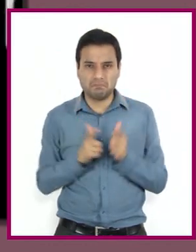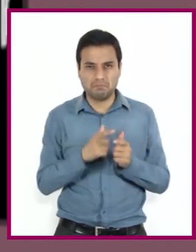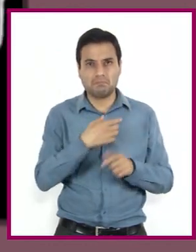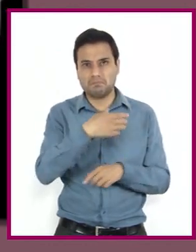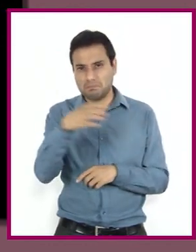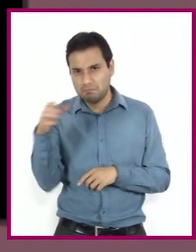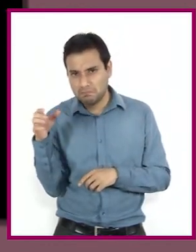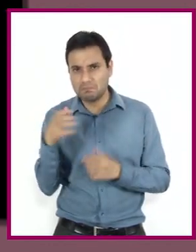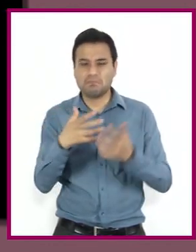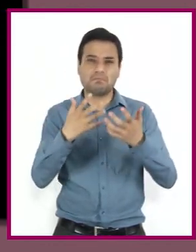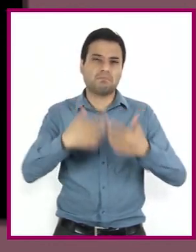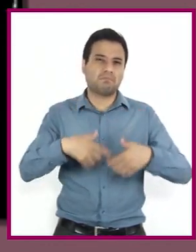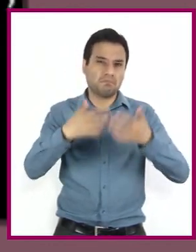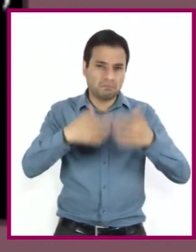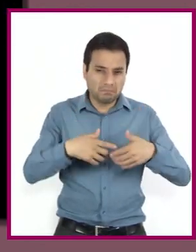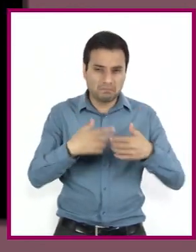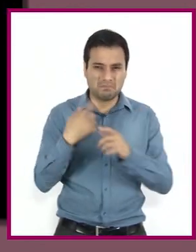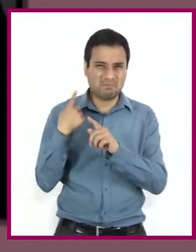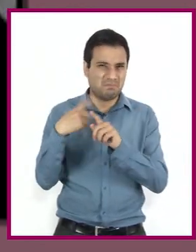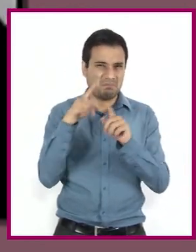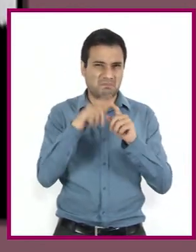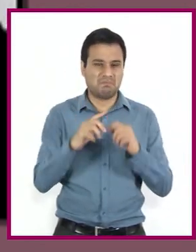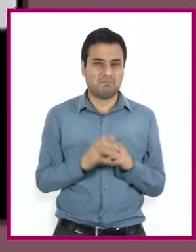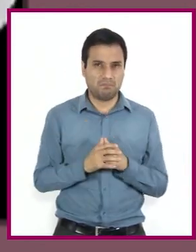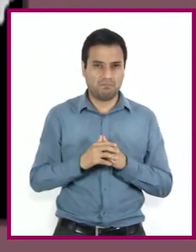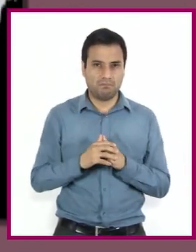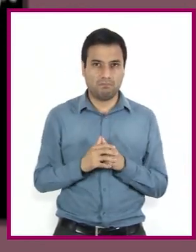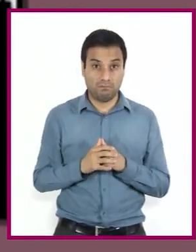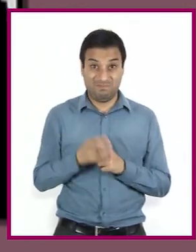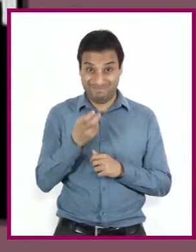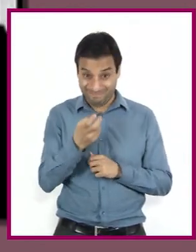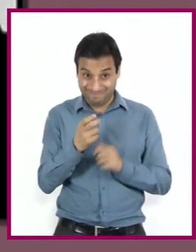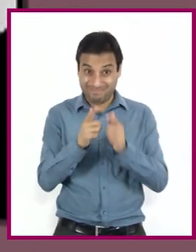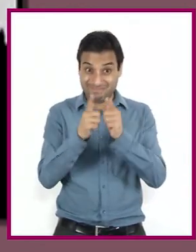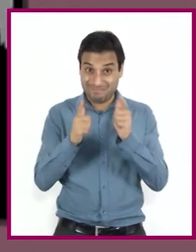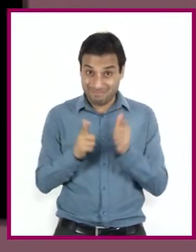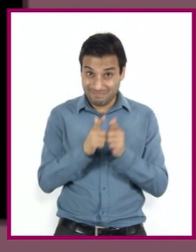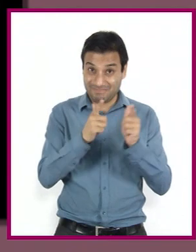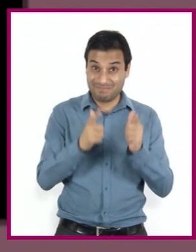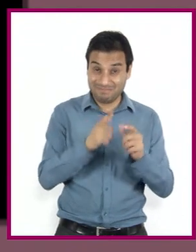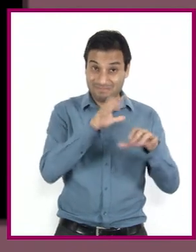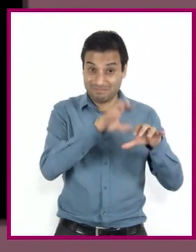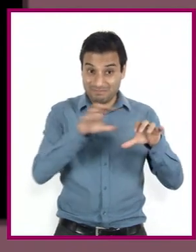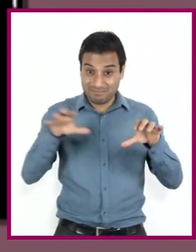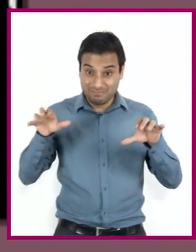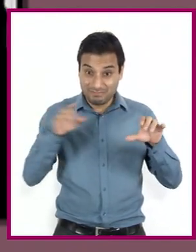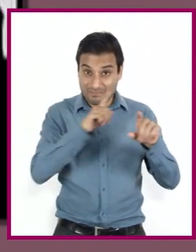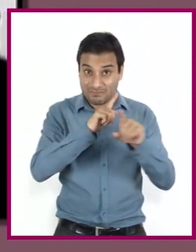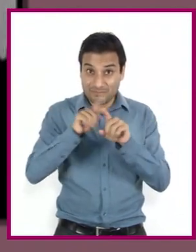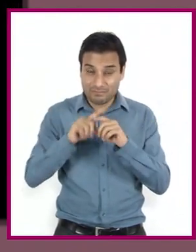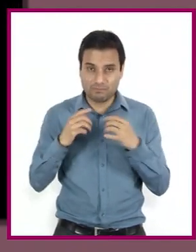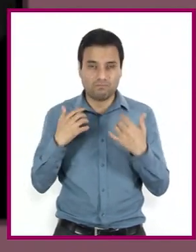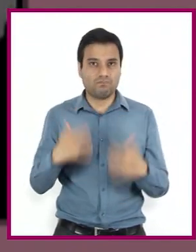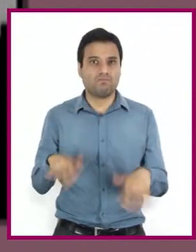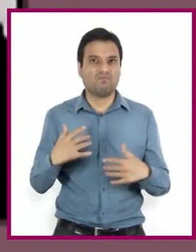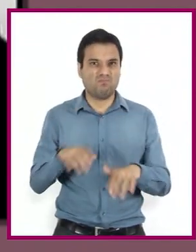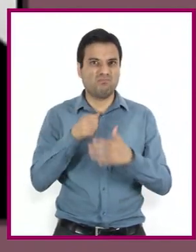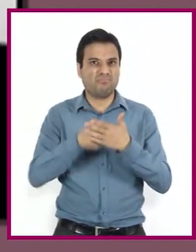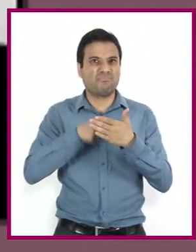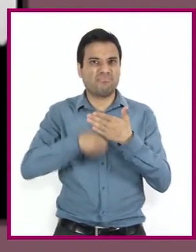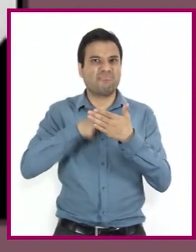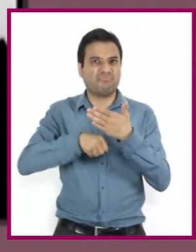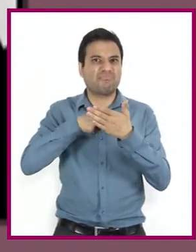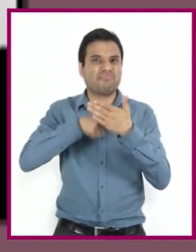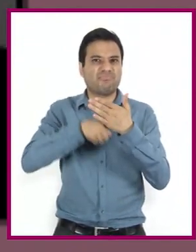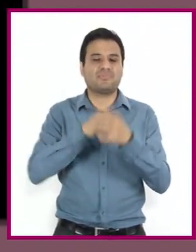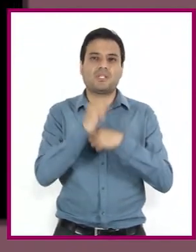agrupaciones empresariales. Y yo creo que esta trama también tuvo un jalón en su construcción